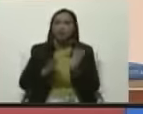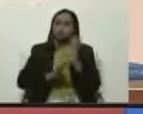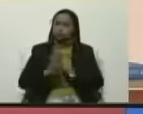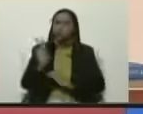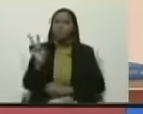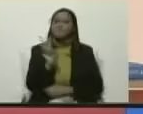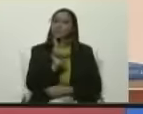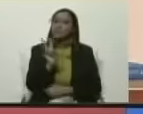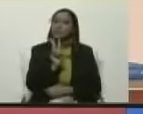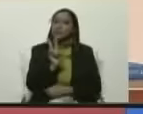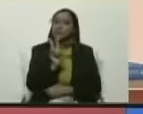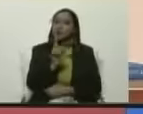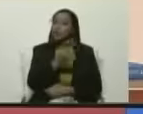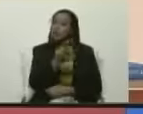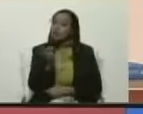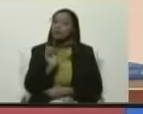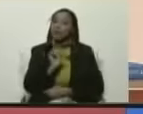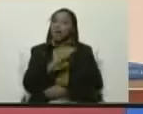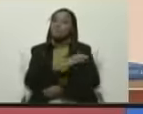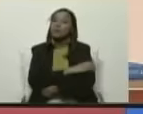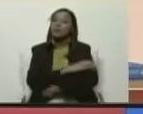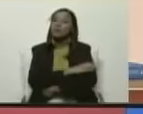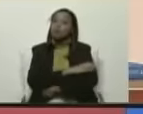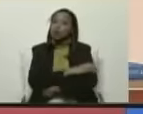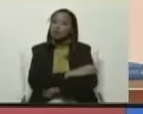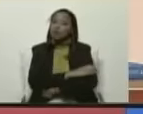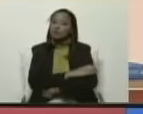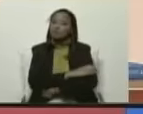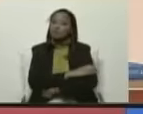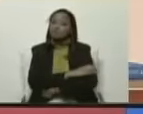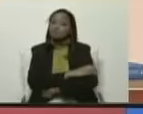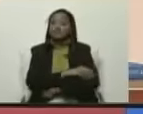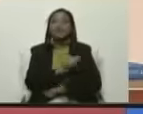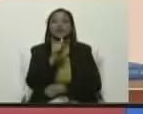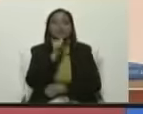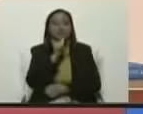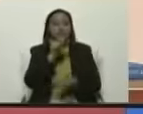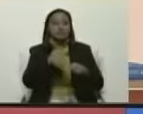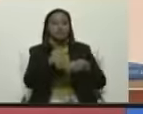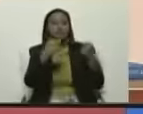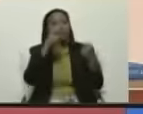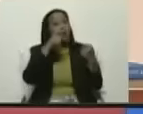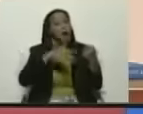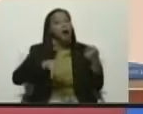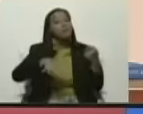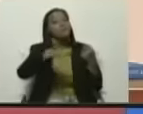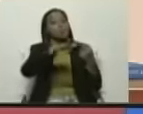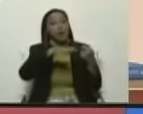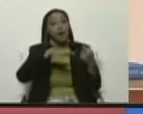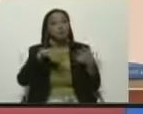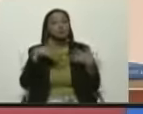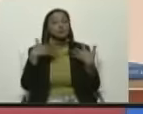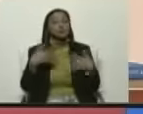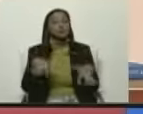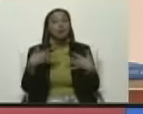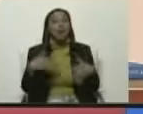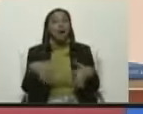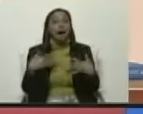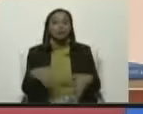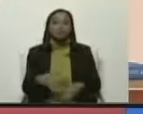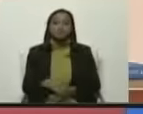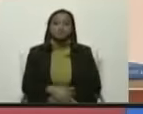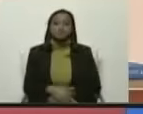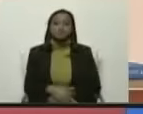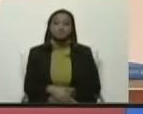Y no con estos sectores opositores que pidieron y le hicieron daño a este pueblo hasta la saciedad. Fueron